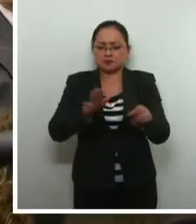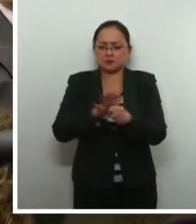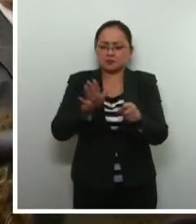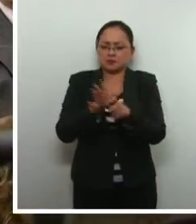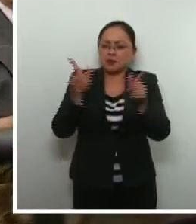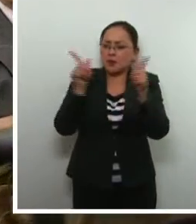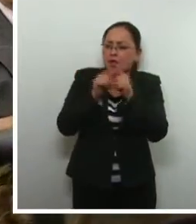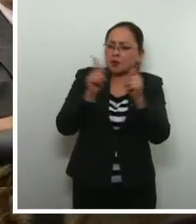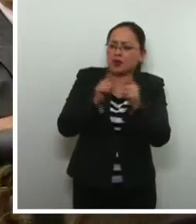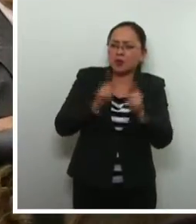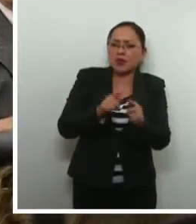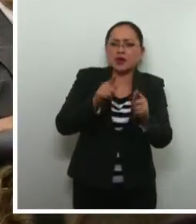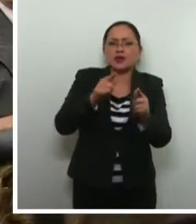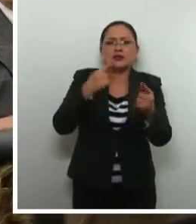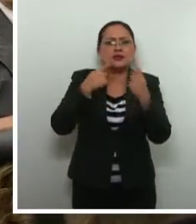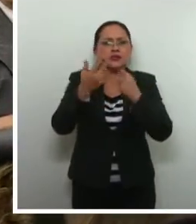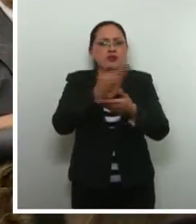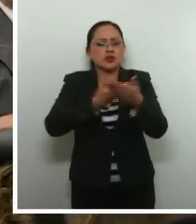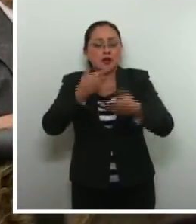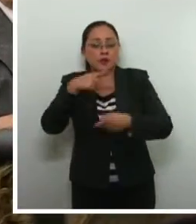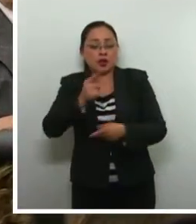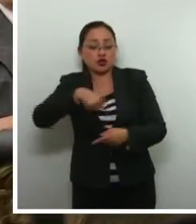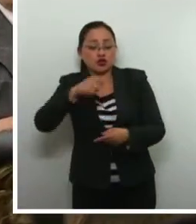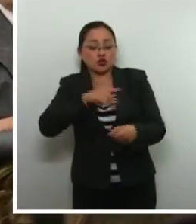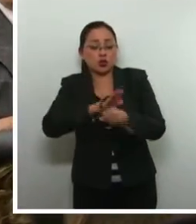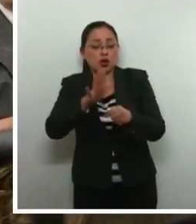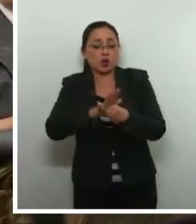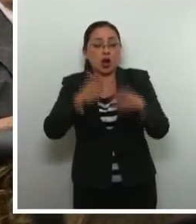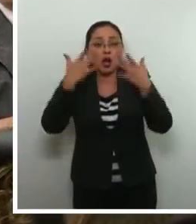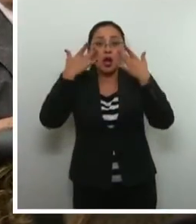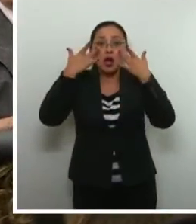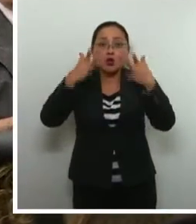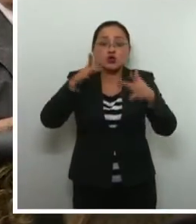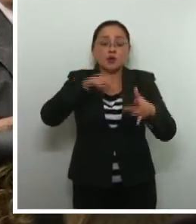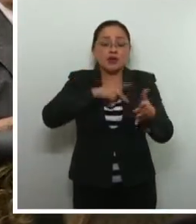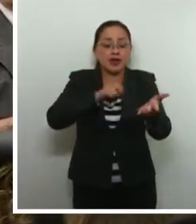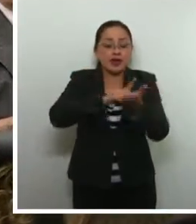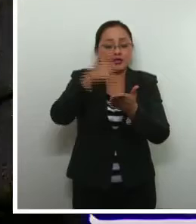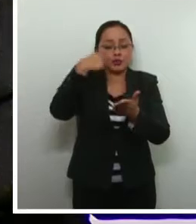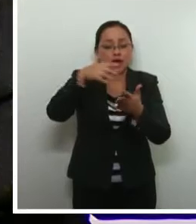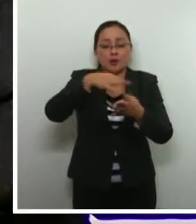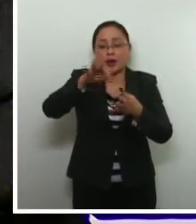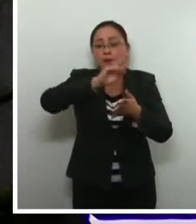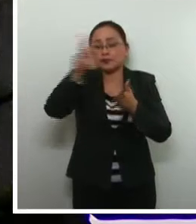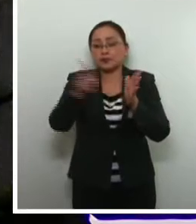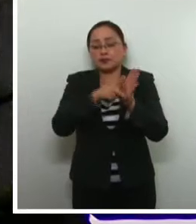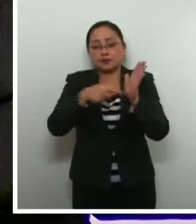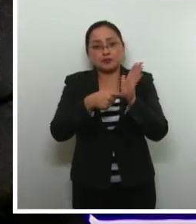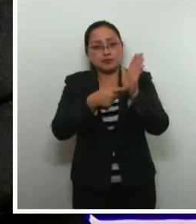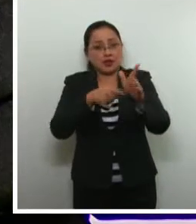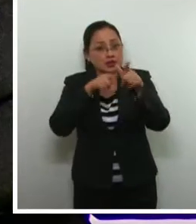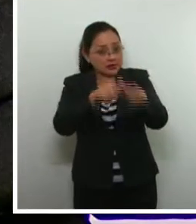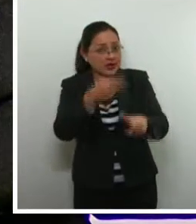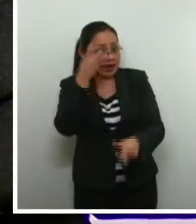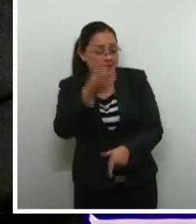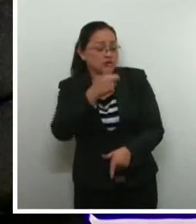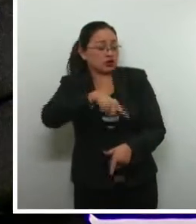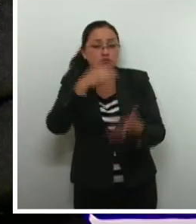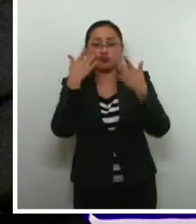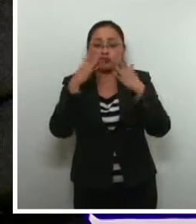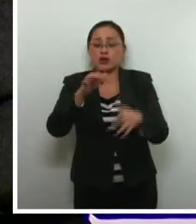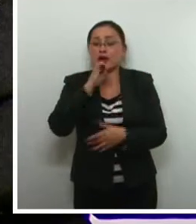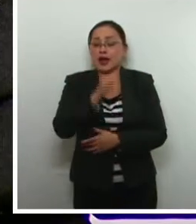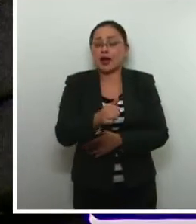discusión, pero nunca hemos pactado renunciar al derecho de presentar y mantener una reserva.